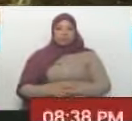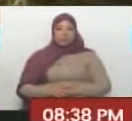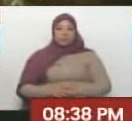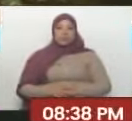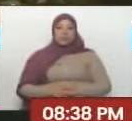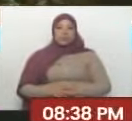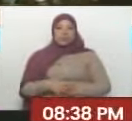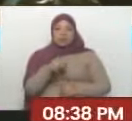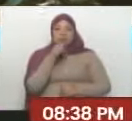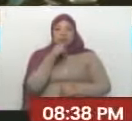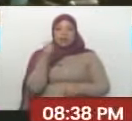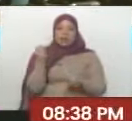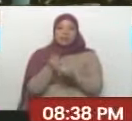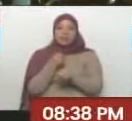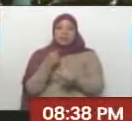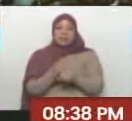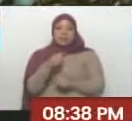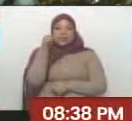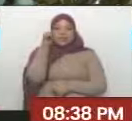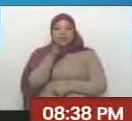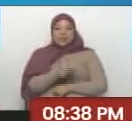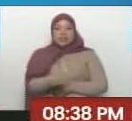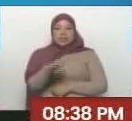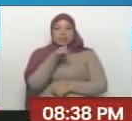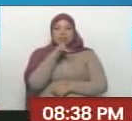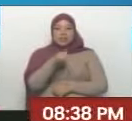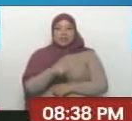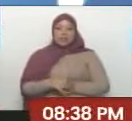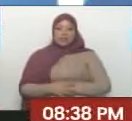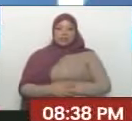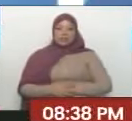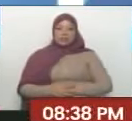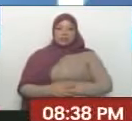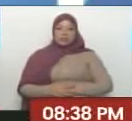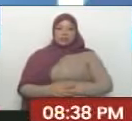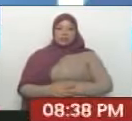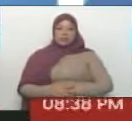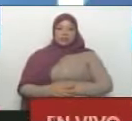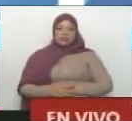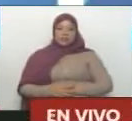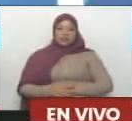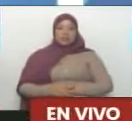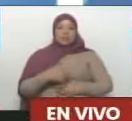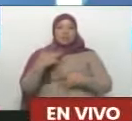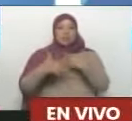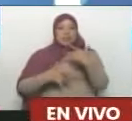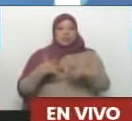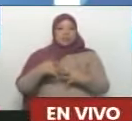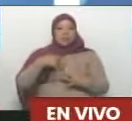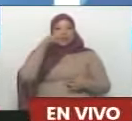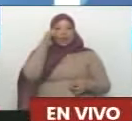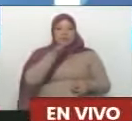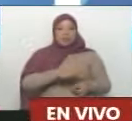En este vértice también vamos a activar una acción muy bonita, porque fíjense, en cada vértice fuimos